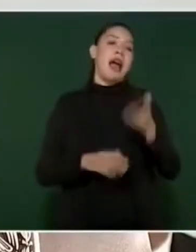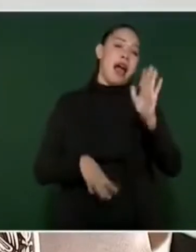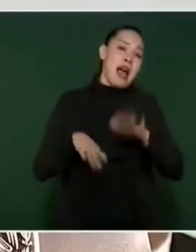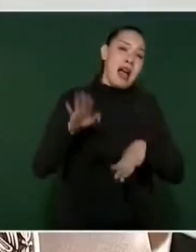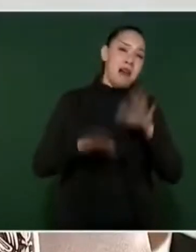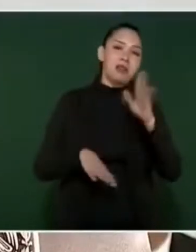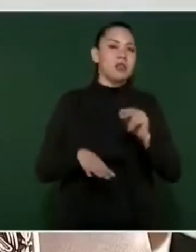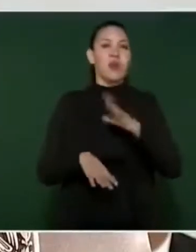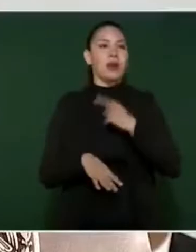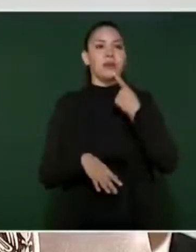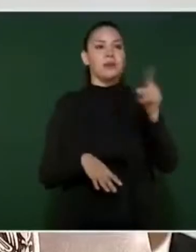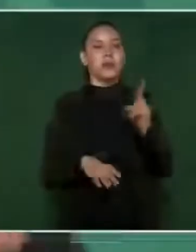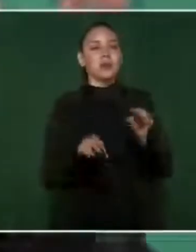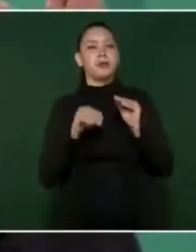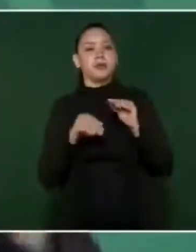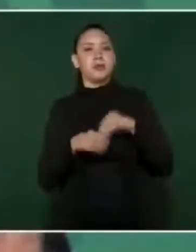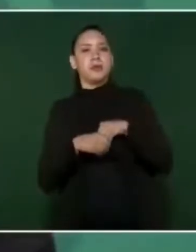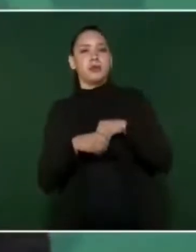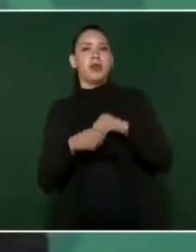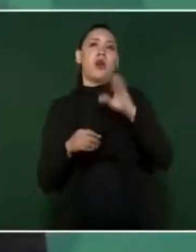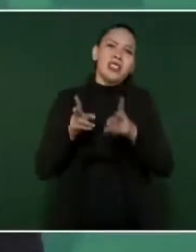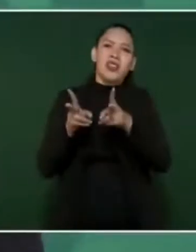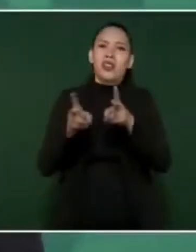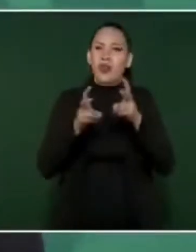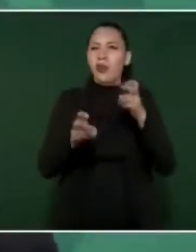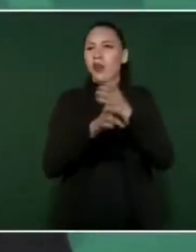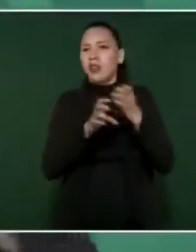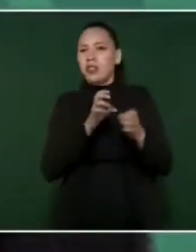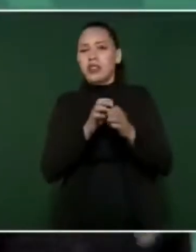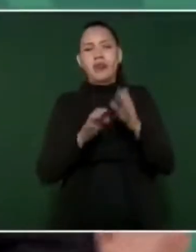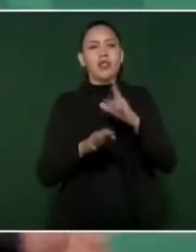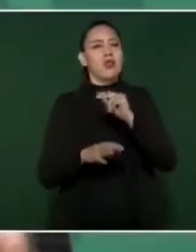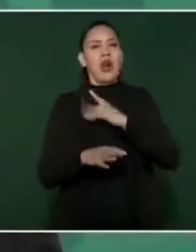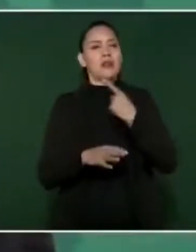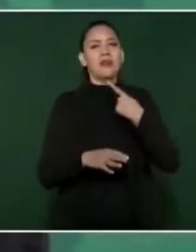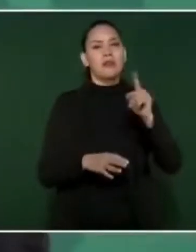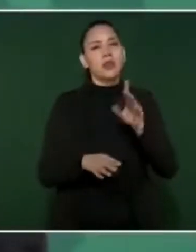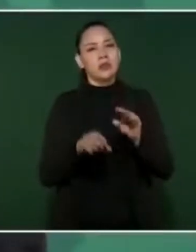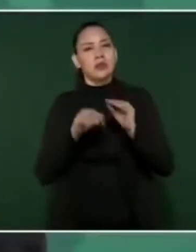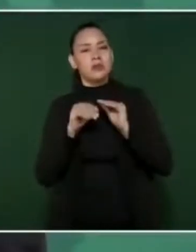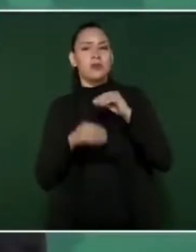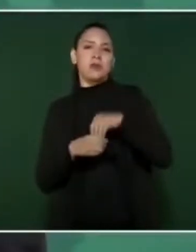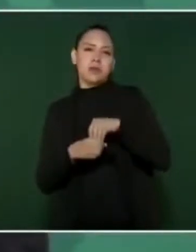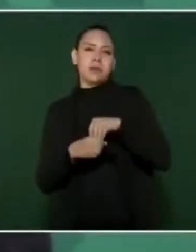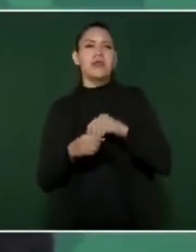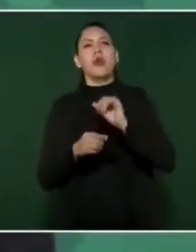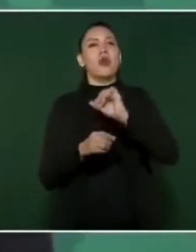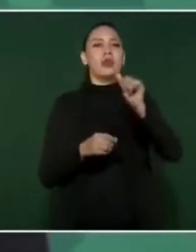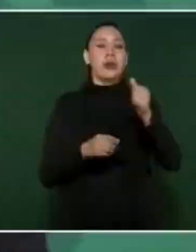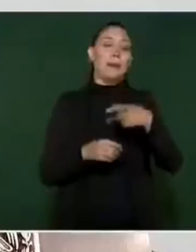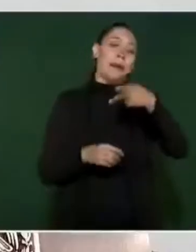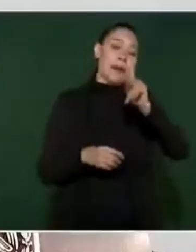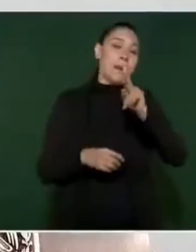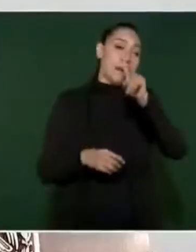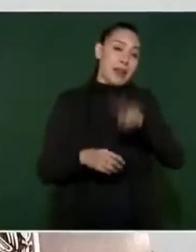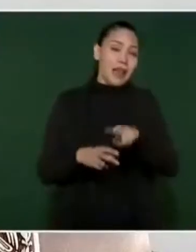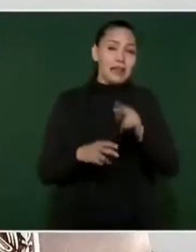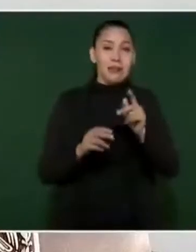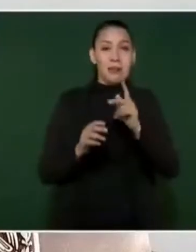se denuncia, o el robo en general, o cualquier otro delito. Pero el homicidio